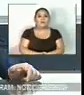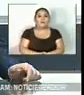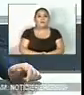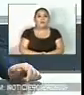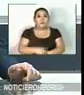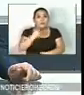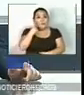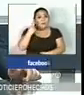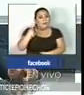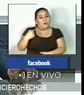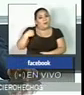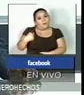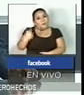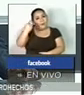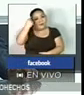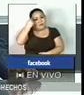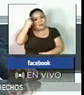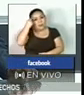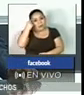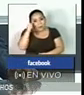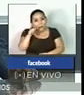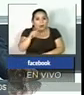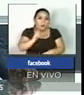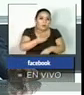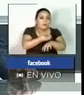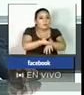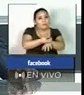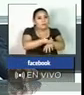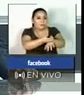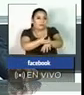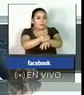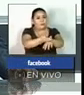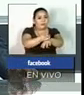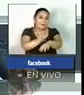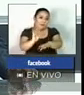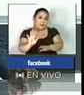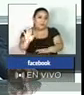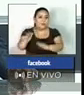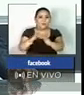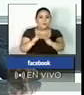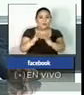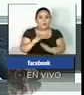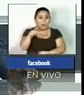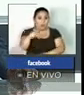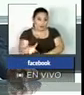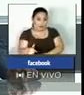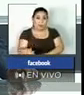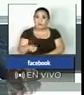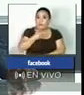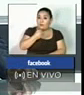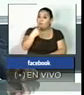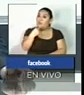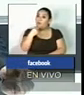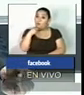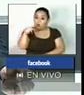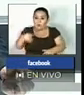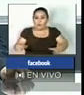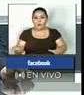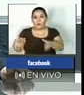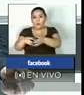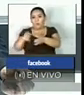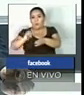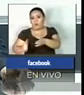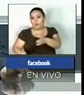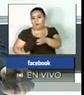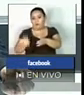Bueno, nos imaginamos que muchos todavía están viajando rumbo a sus hogares. También les contamos en este viernes que el Gabinete de Gobierno hizo